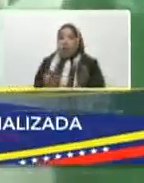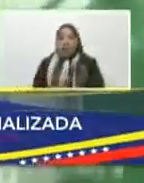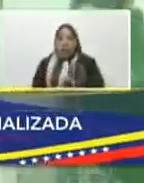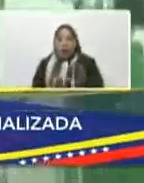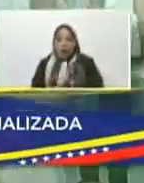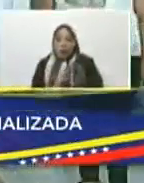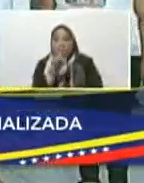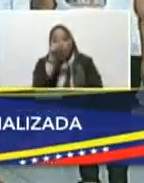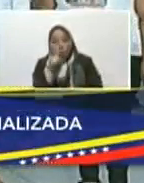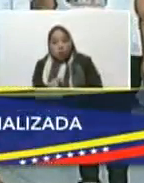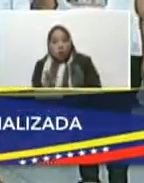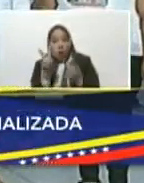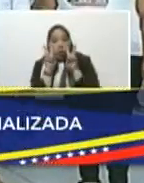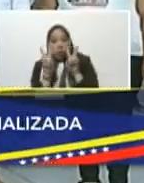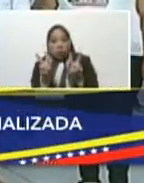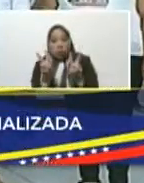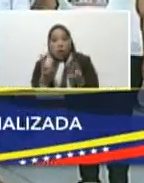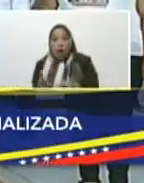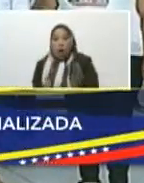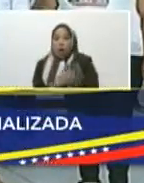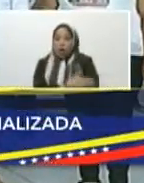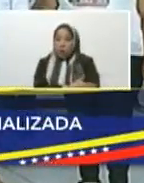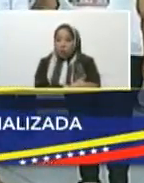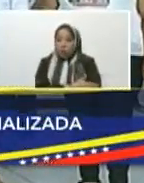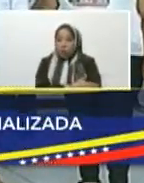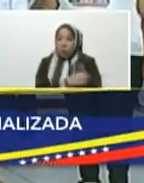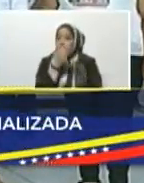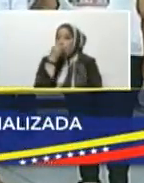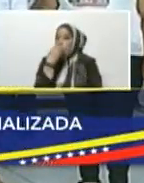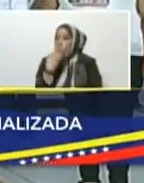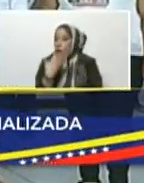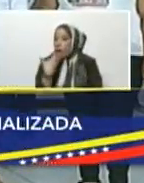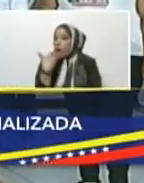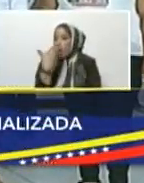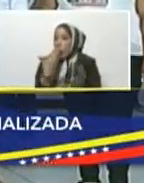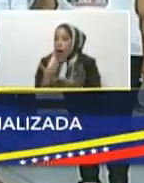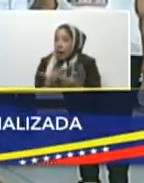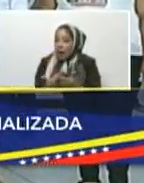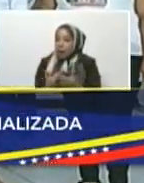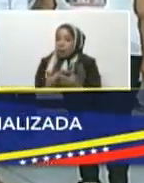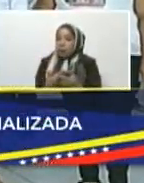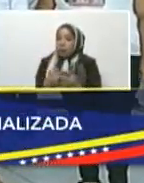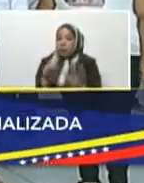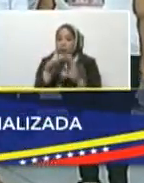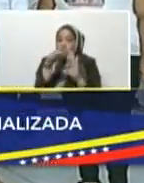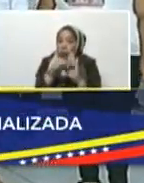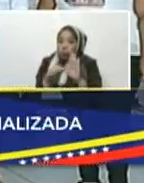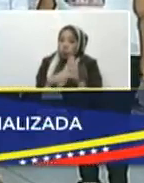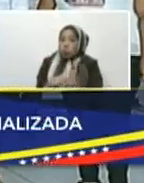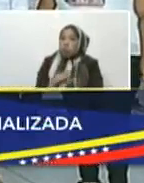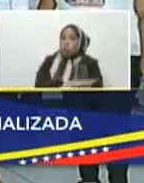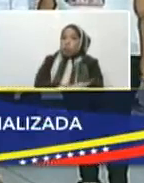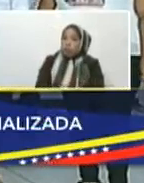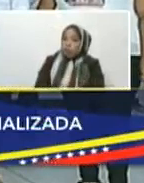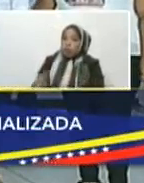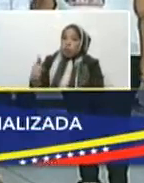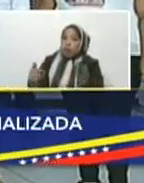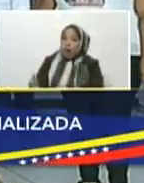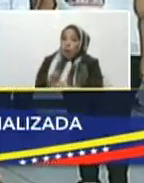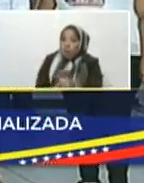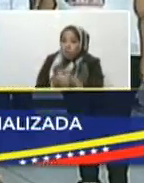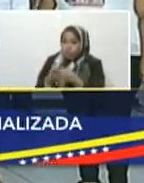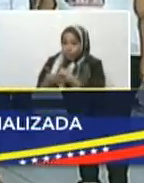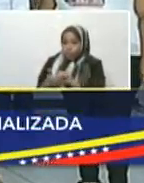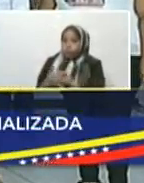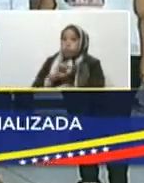que también hemos tratado de manera exitosa gracias a toda su conducción en materia de COVID en la pandemia. Ahora, bueno,